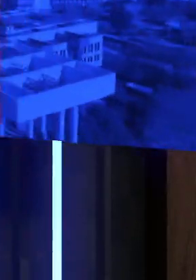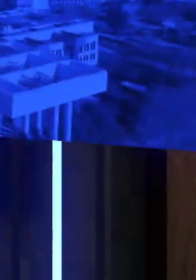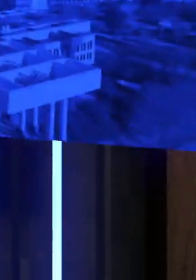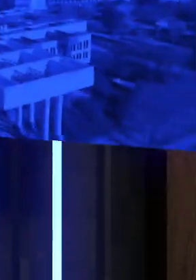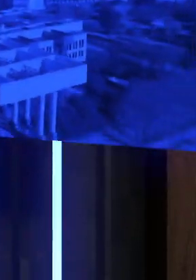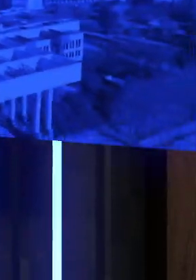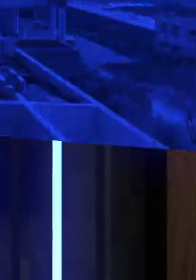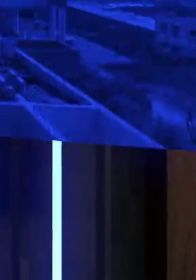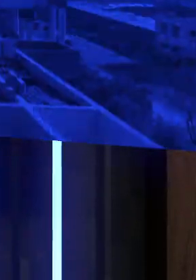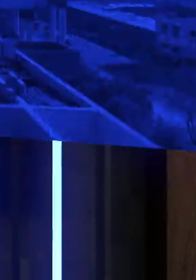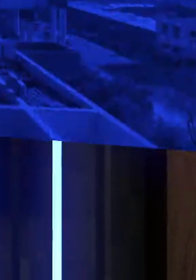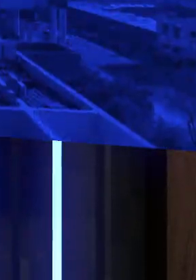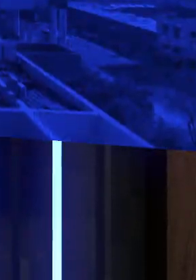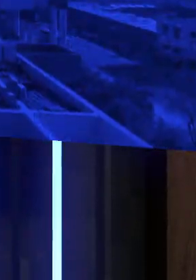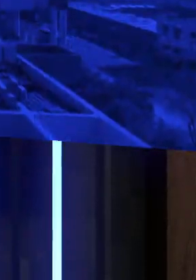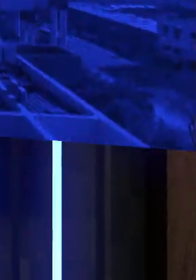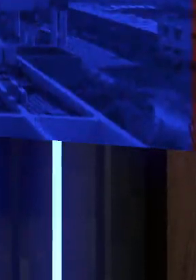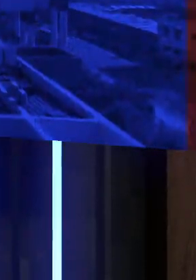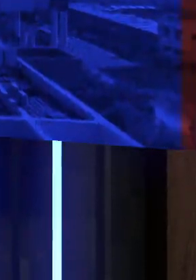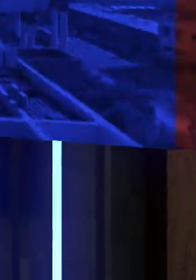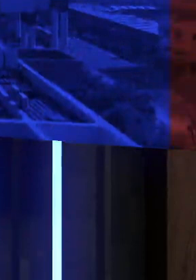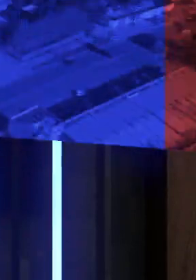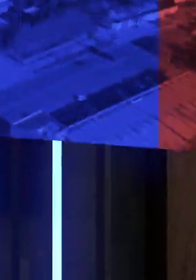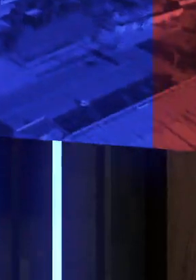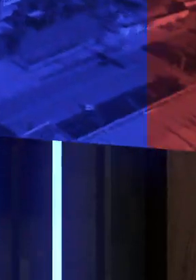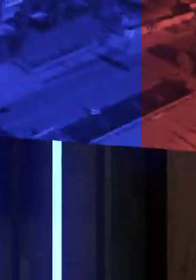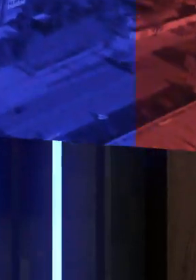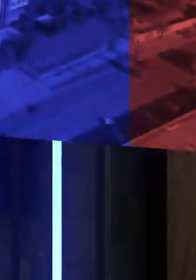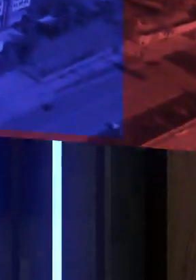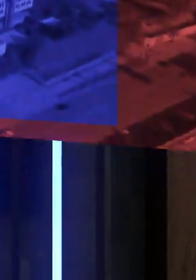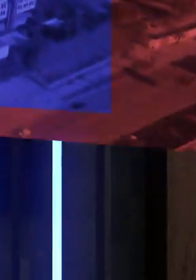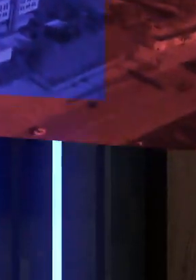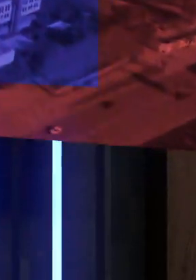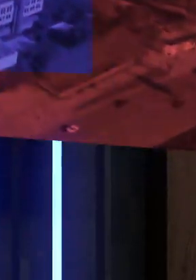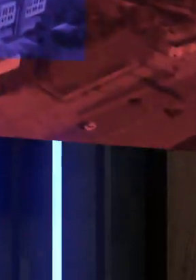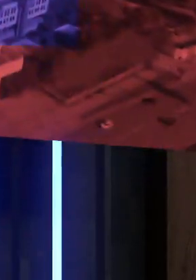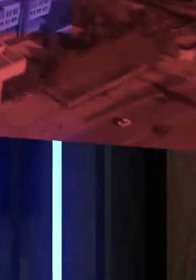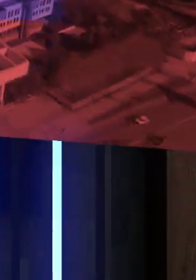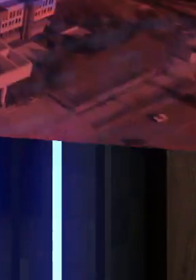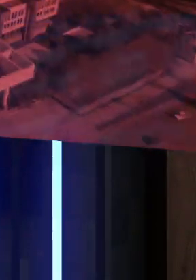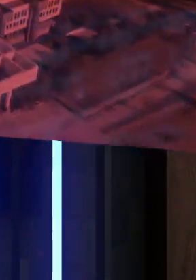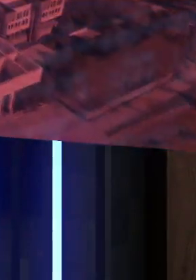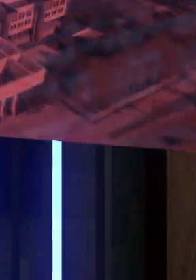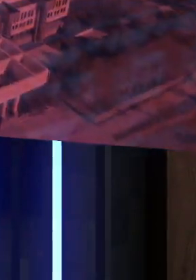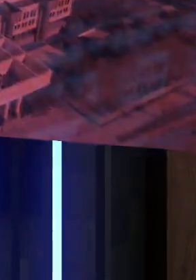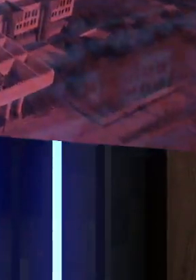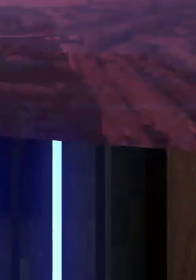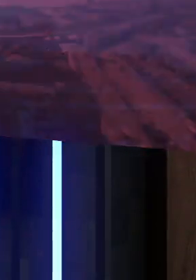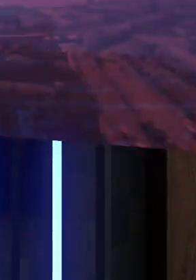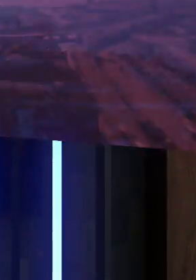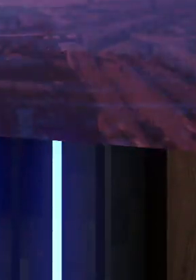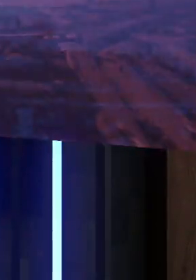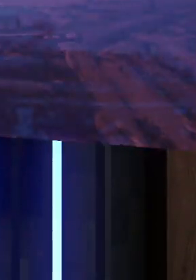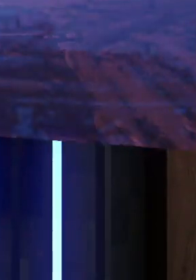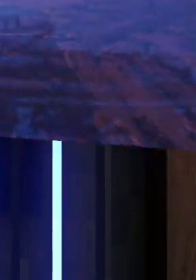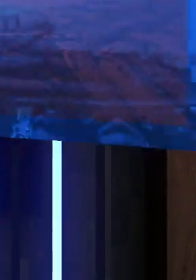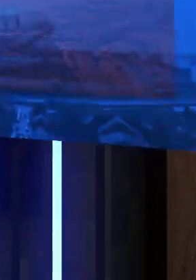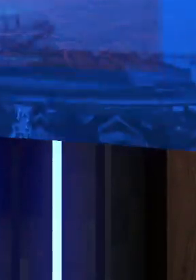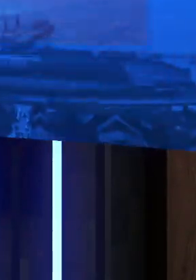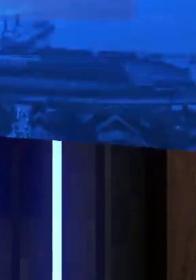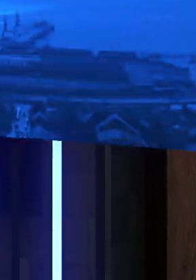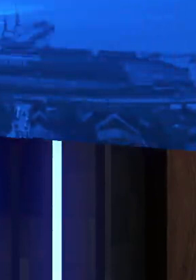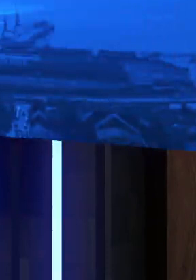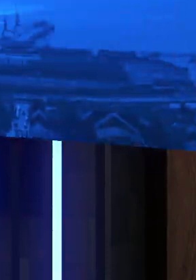sexuales contra menores, enviado a tercer trámite constitucional al Senado, describe un amplio listado de delitos de este ámbito que